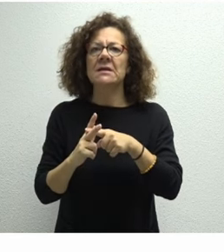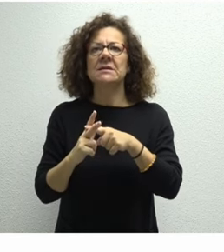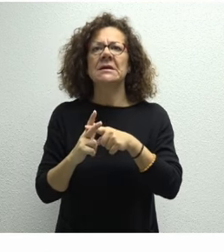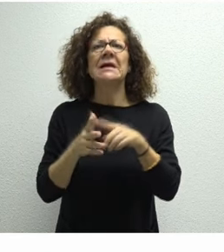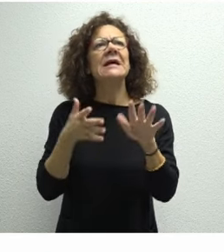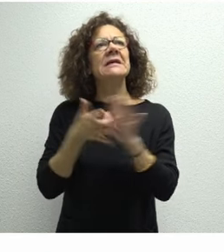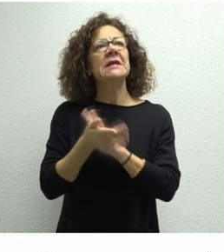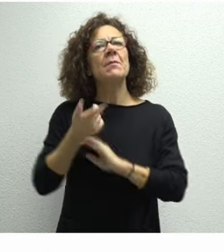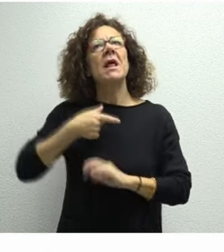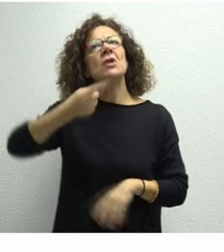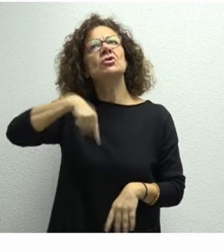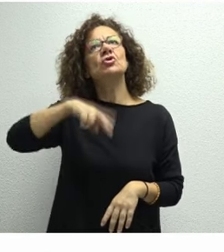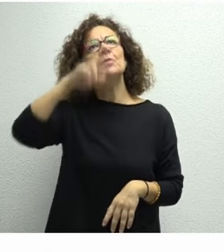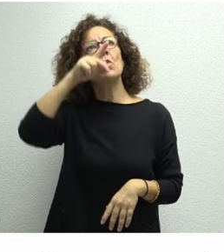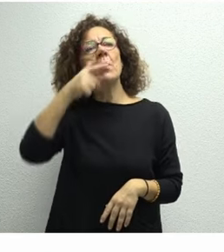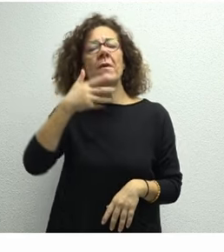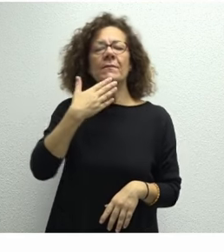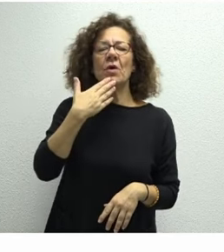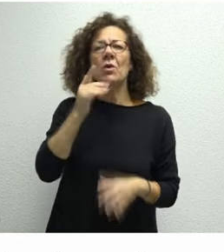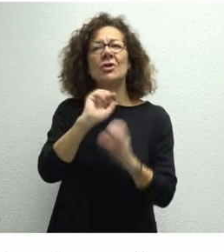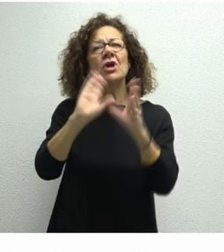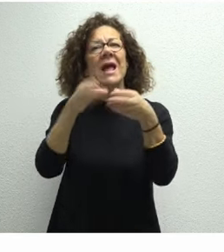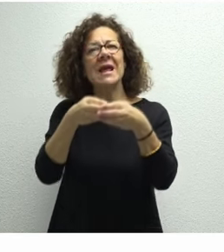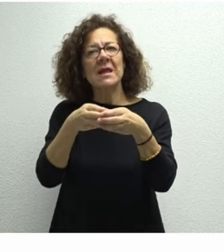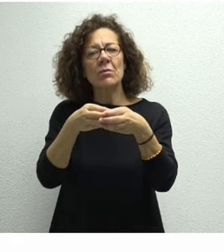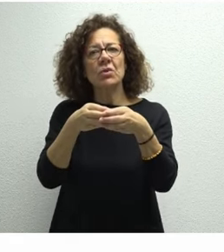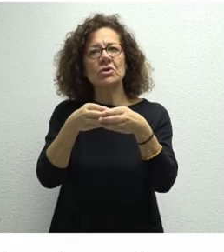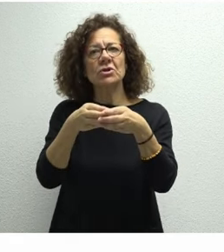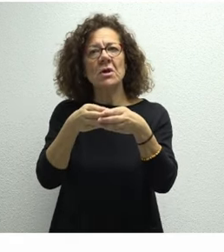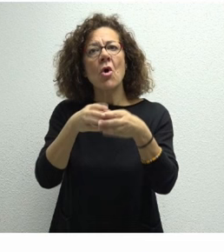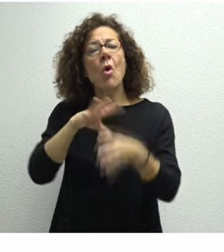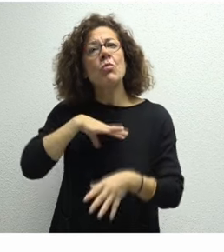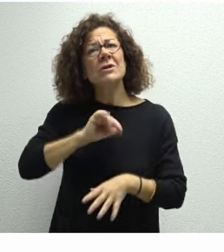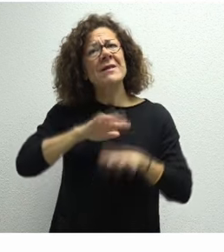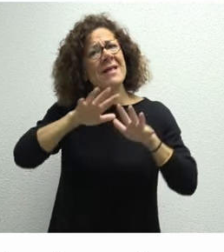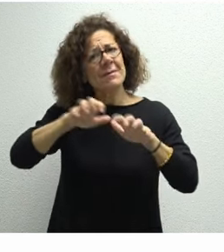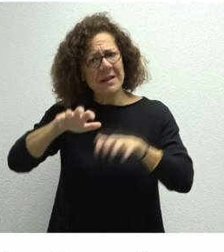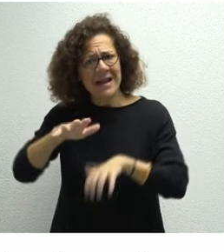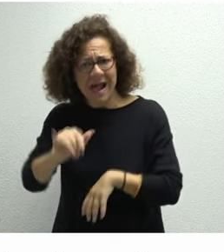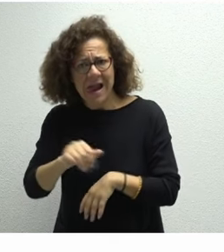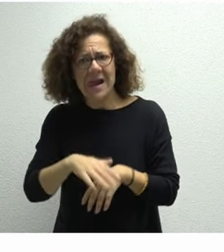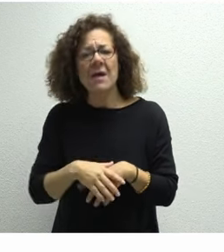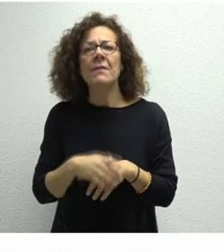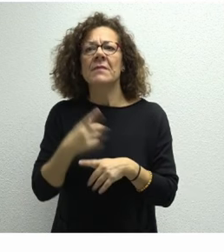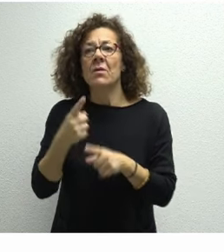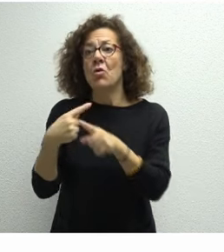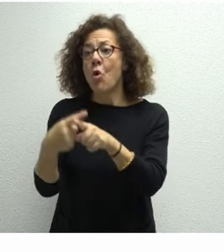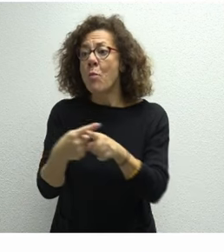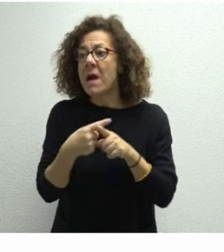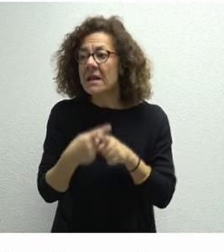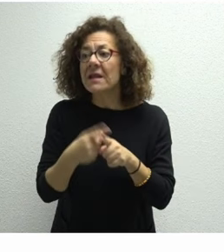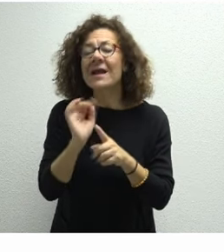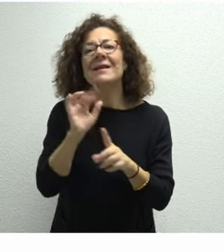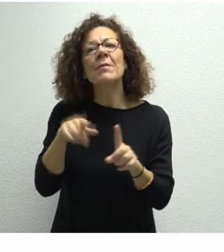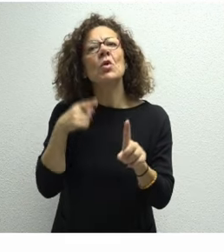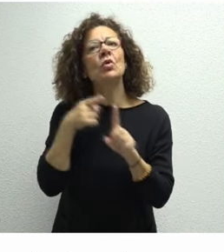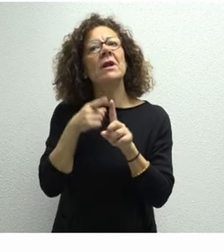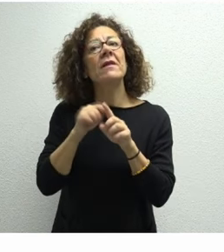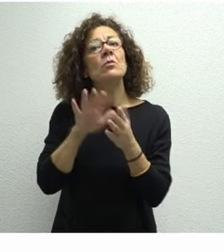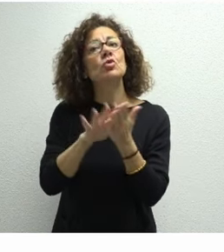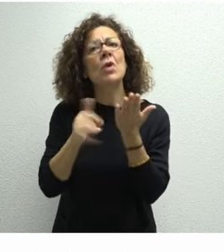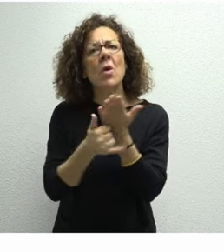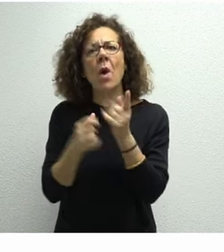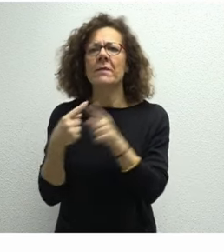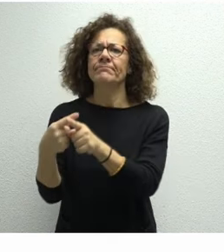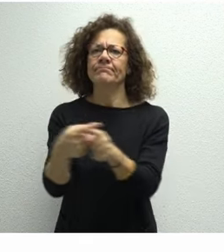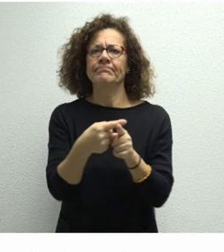siempre nos ha preocupado como que los equipos tuvieran posibilidades de aprender de manera compartida y que utilizáramos un lenguaje común no